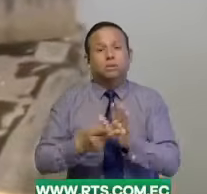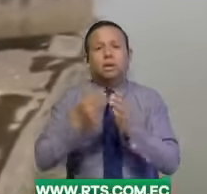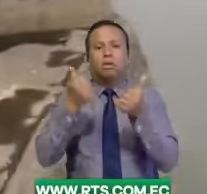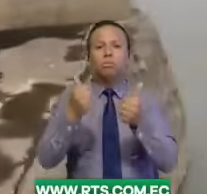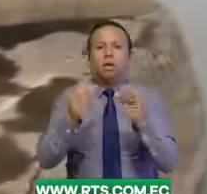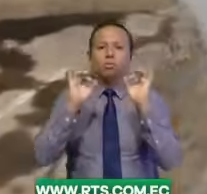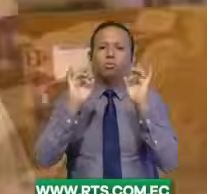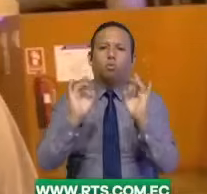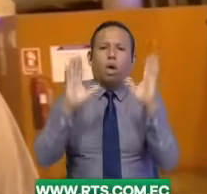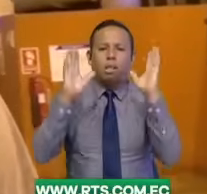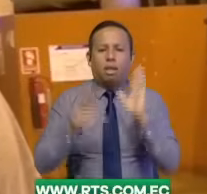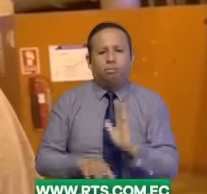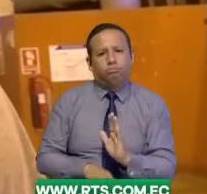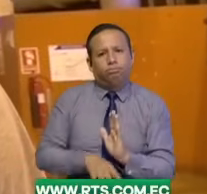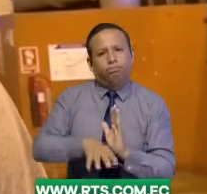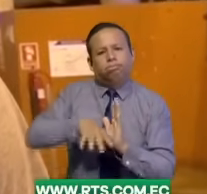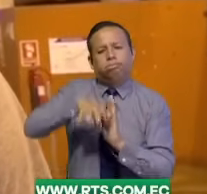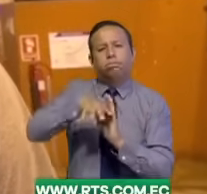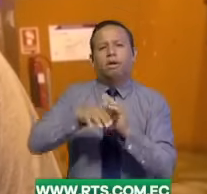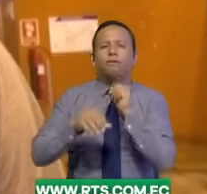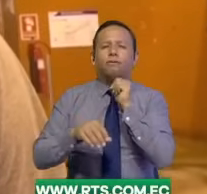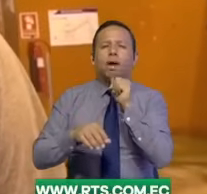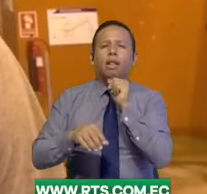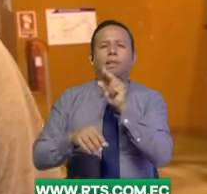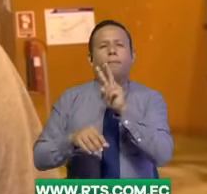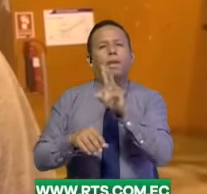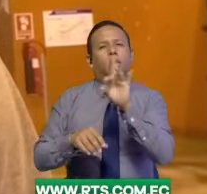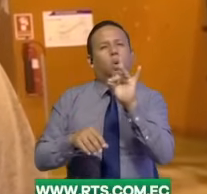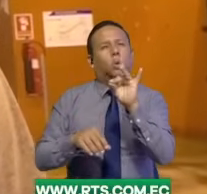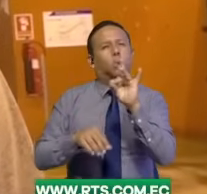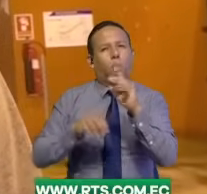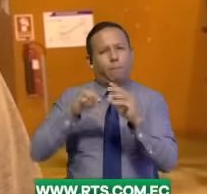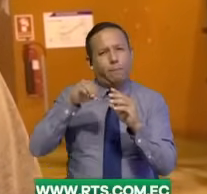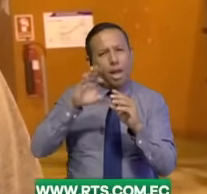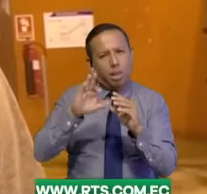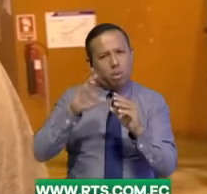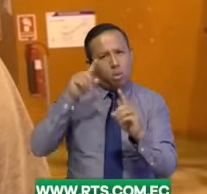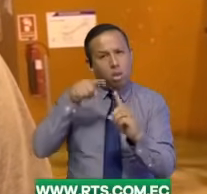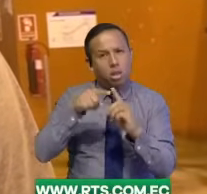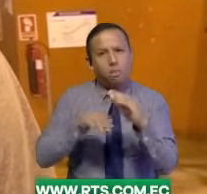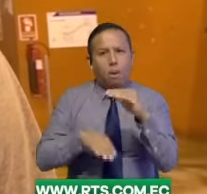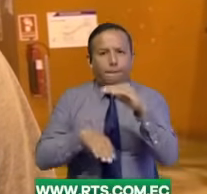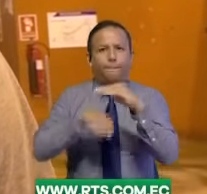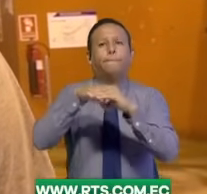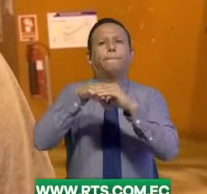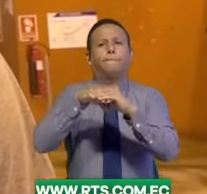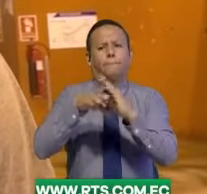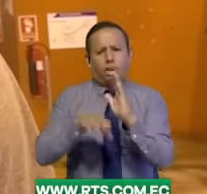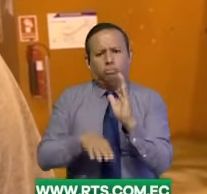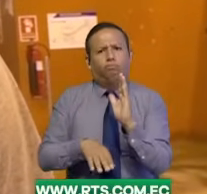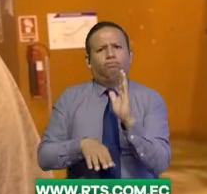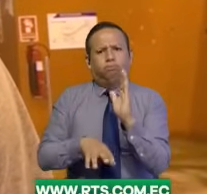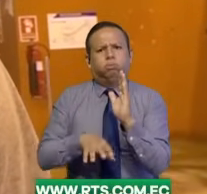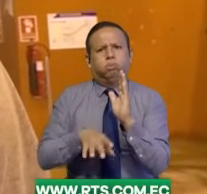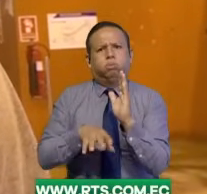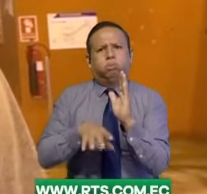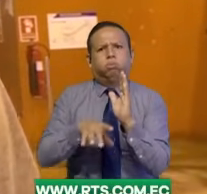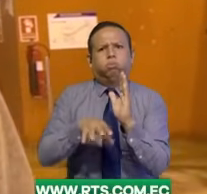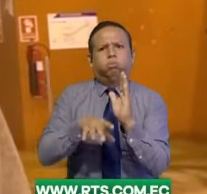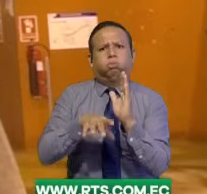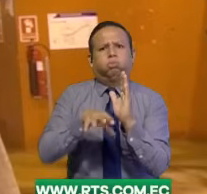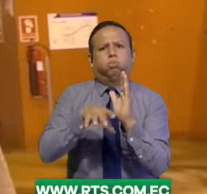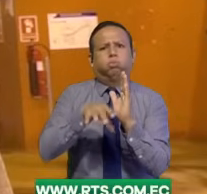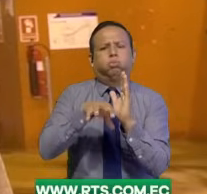embalse de Masar. Faltan 28 metros aún para llegar a la cota máxima, pero se ha venido en las últimas